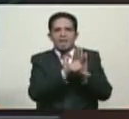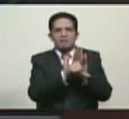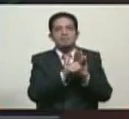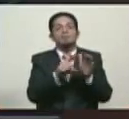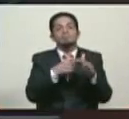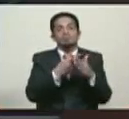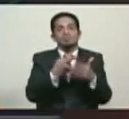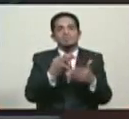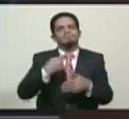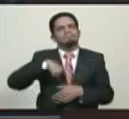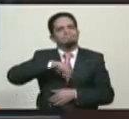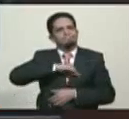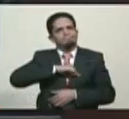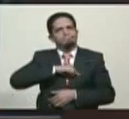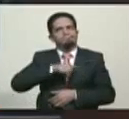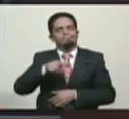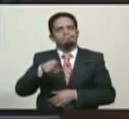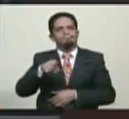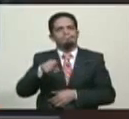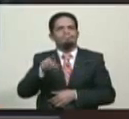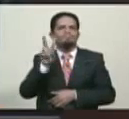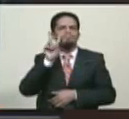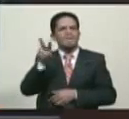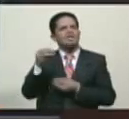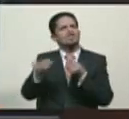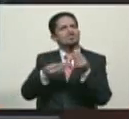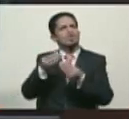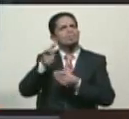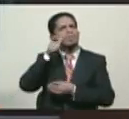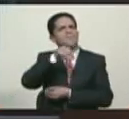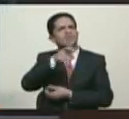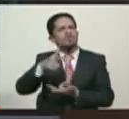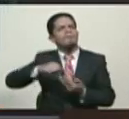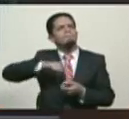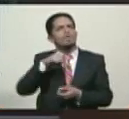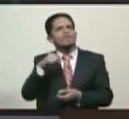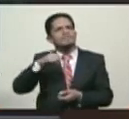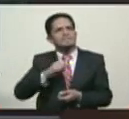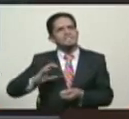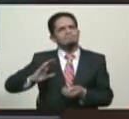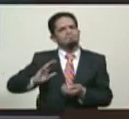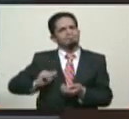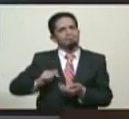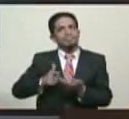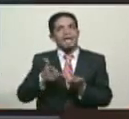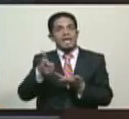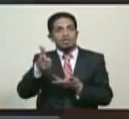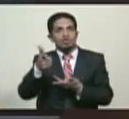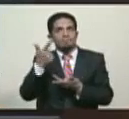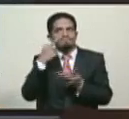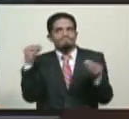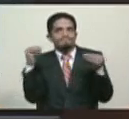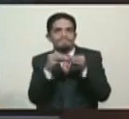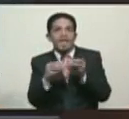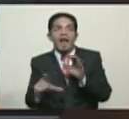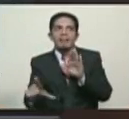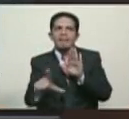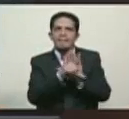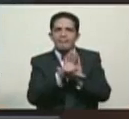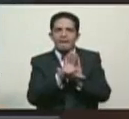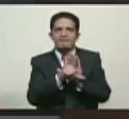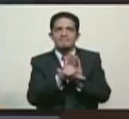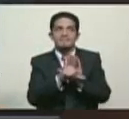también es determinante la actuación de los cuerpos de seguridad del Estado, que siempre en el ámbito de la ley y en el cumplimiento de